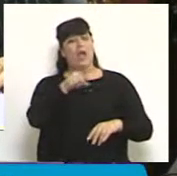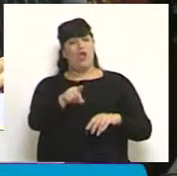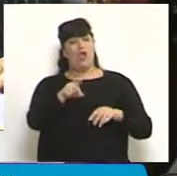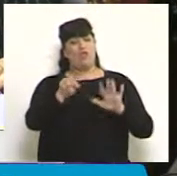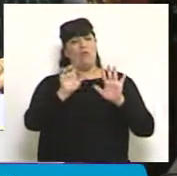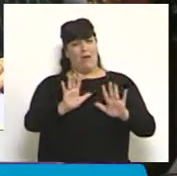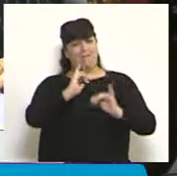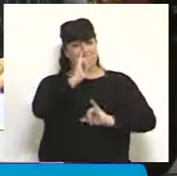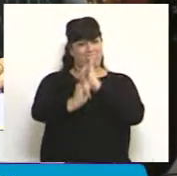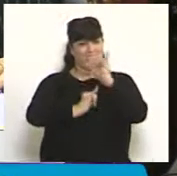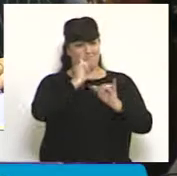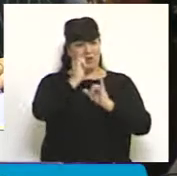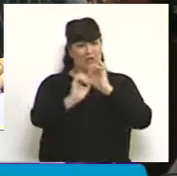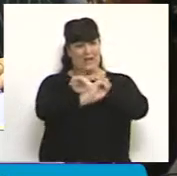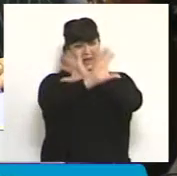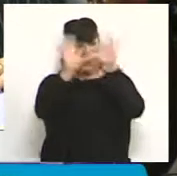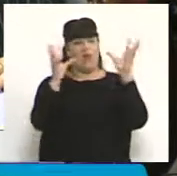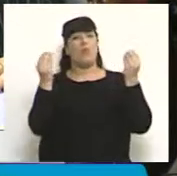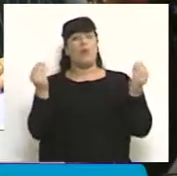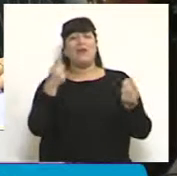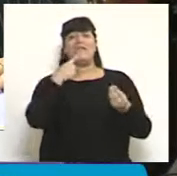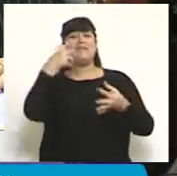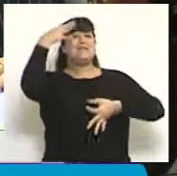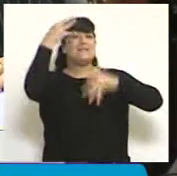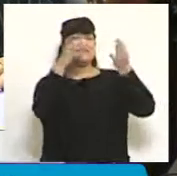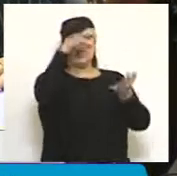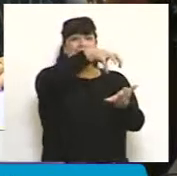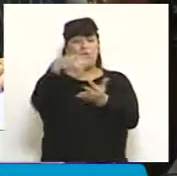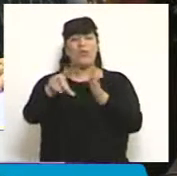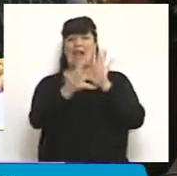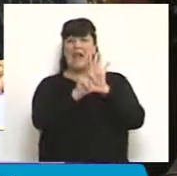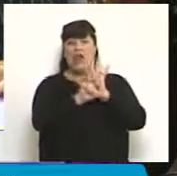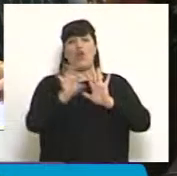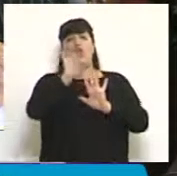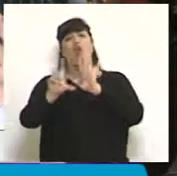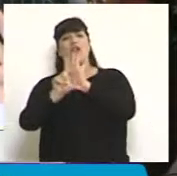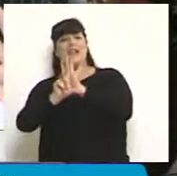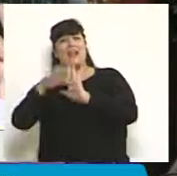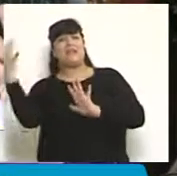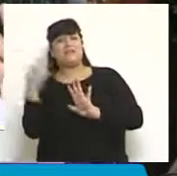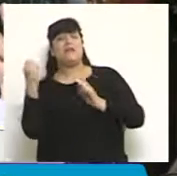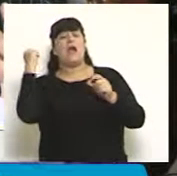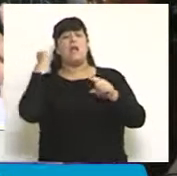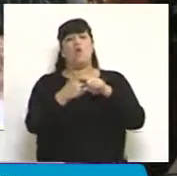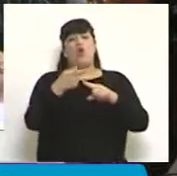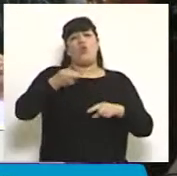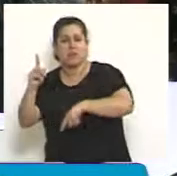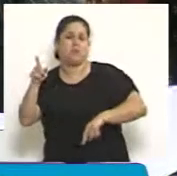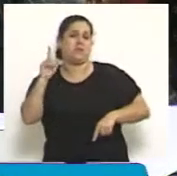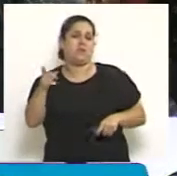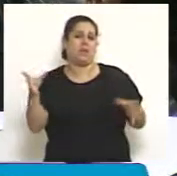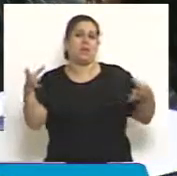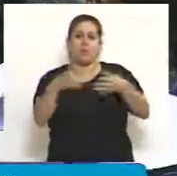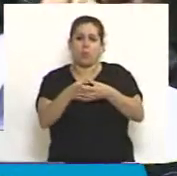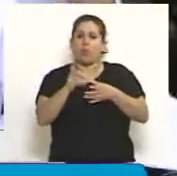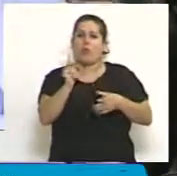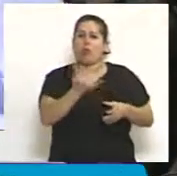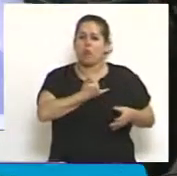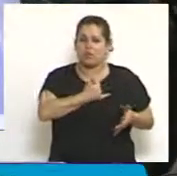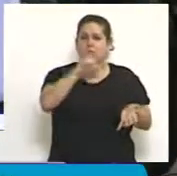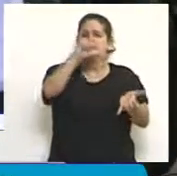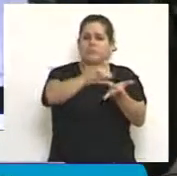detenerse, porque dice: a los tribunales establecidos por esta ley y por ley especial de juicio por jurados, todavía no tenemos, que se dicte a